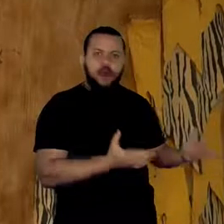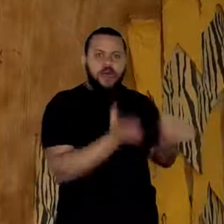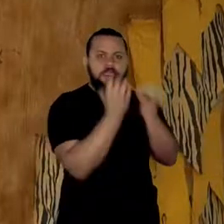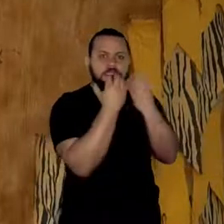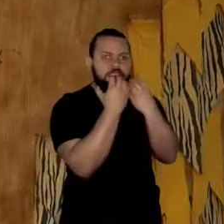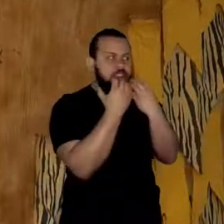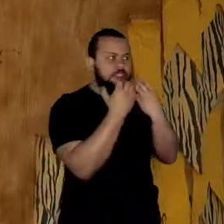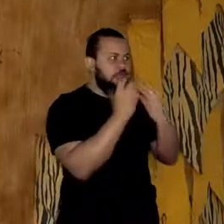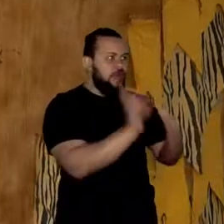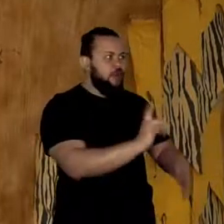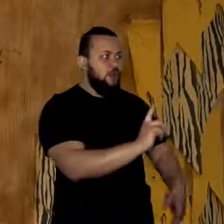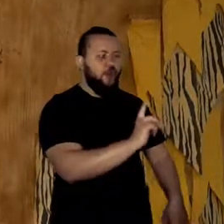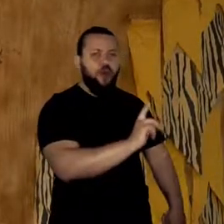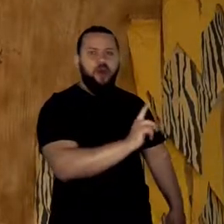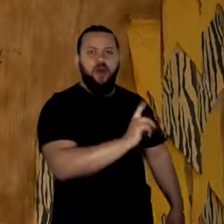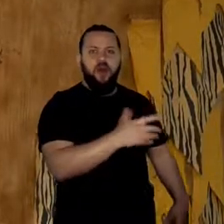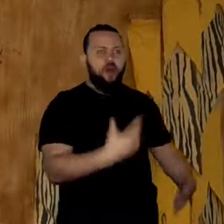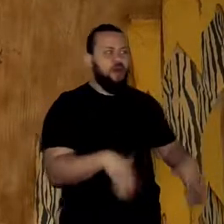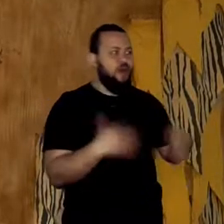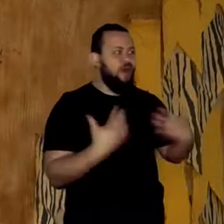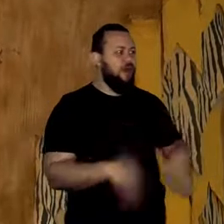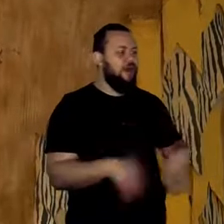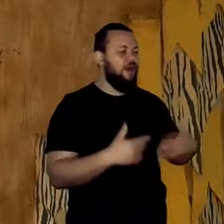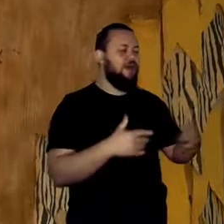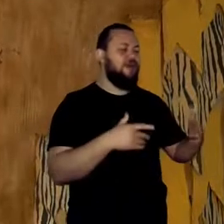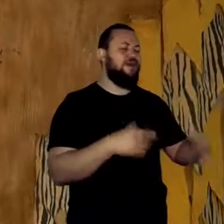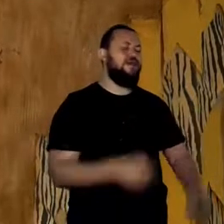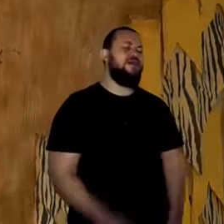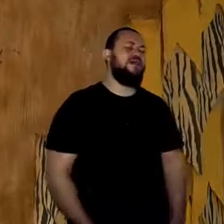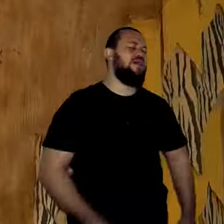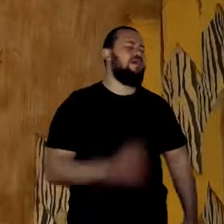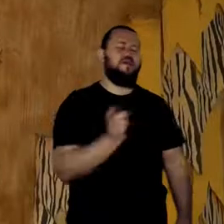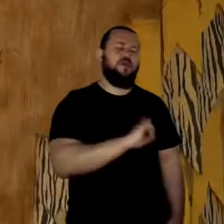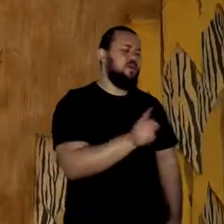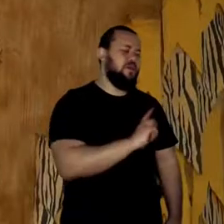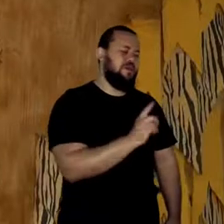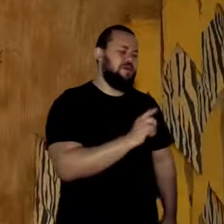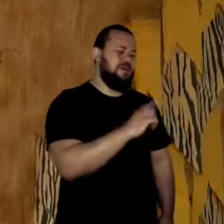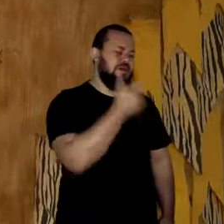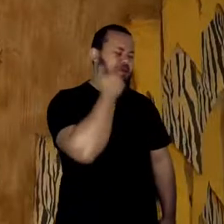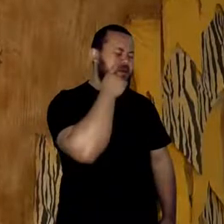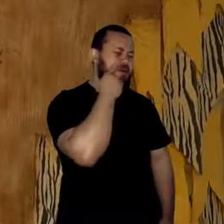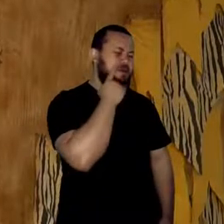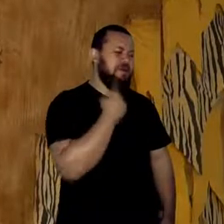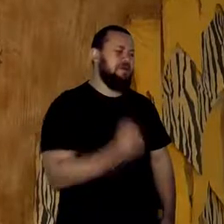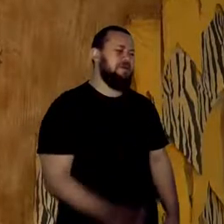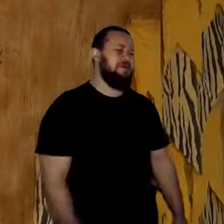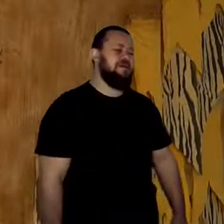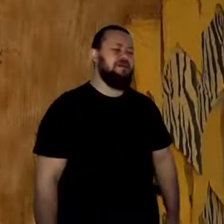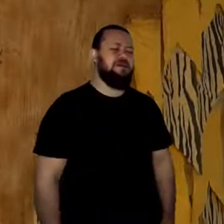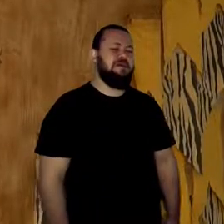No, no, no, no, no. Uno. Ay, no. Ay.